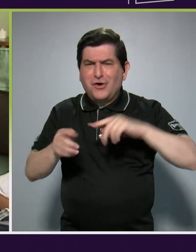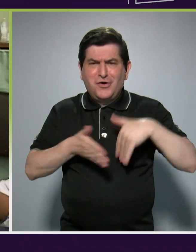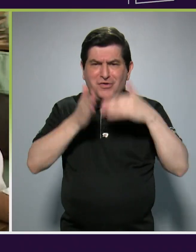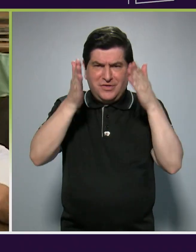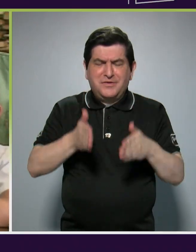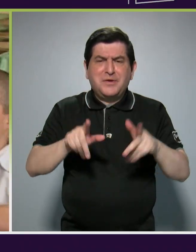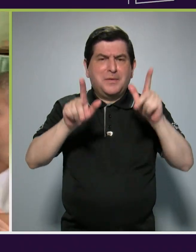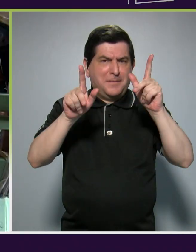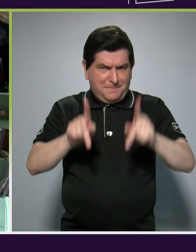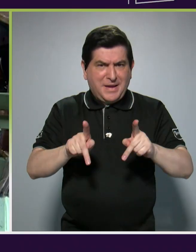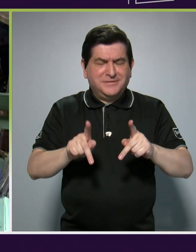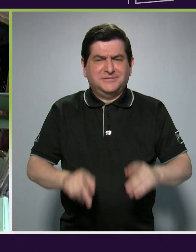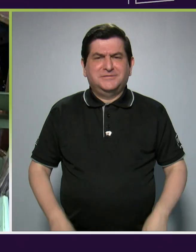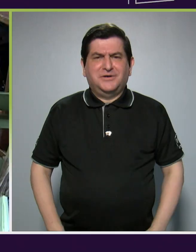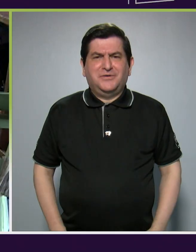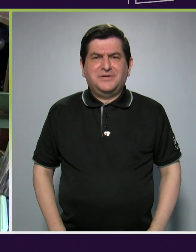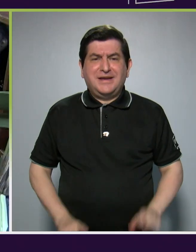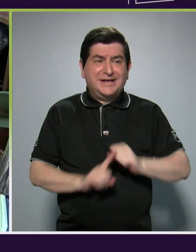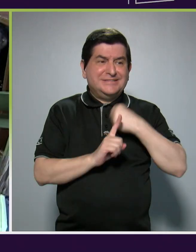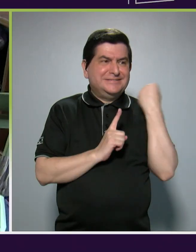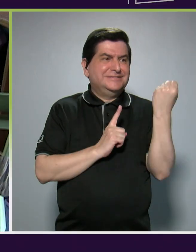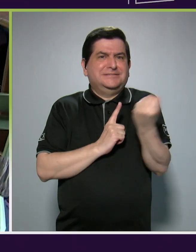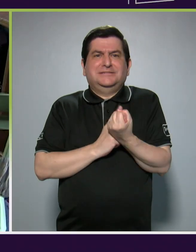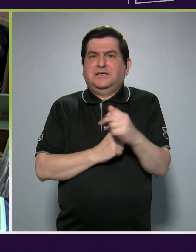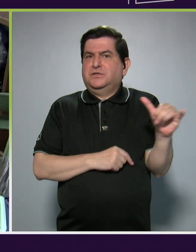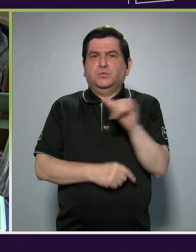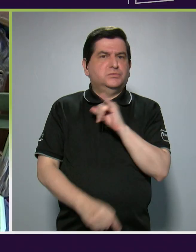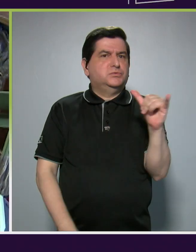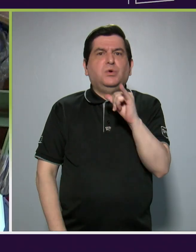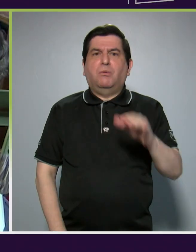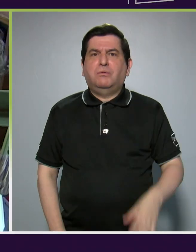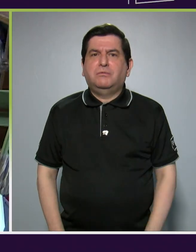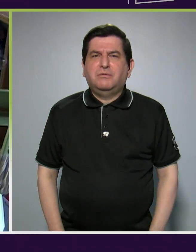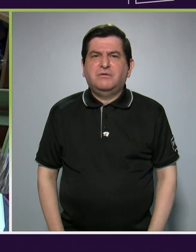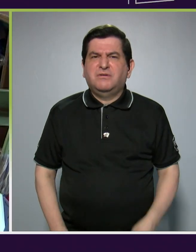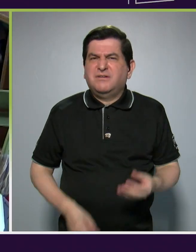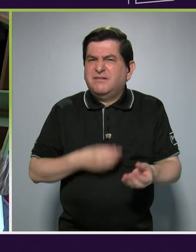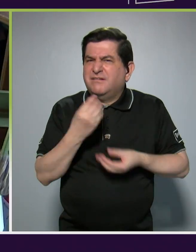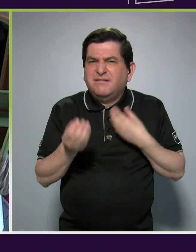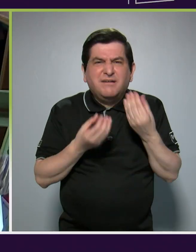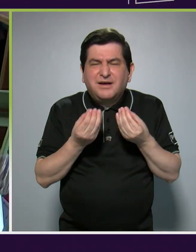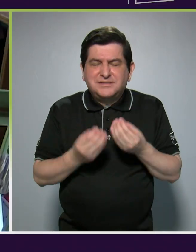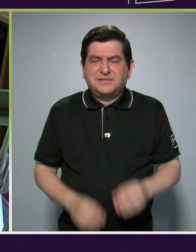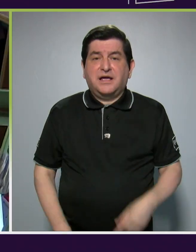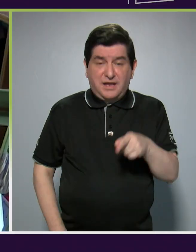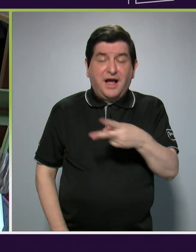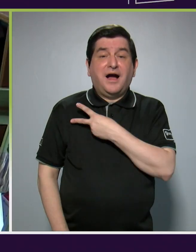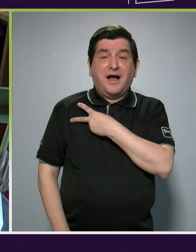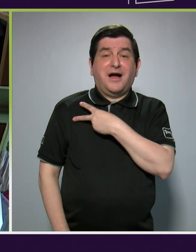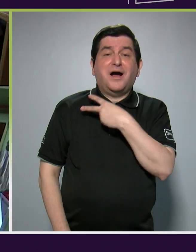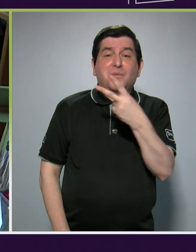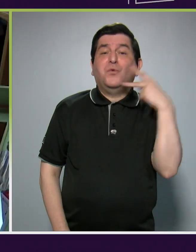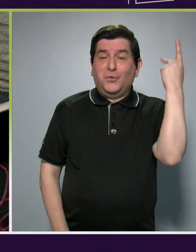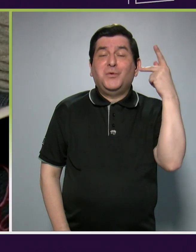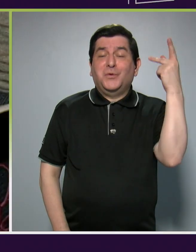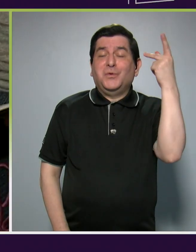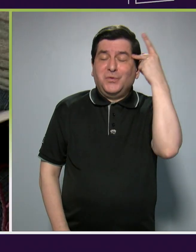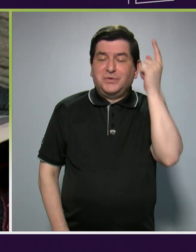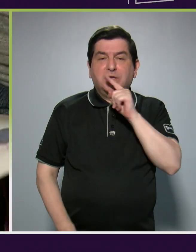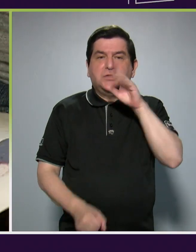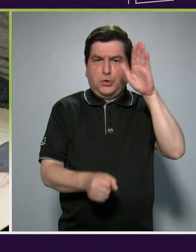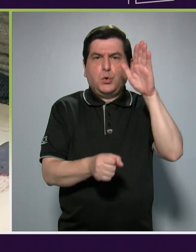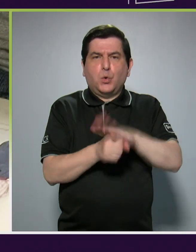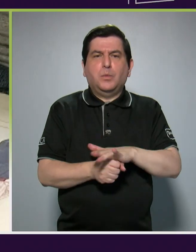personas estudiantes que estén en situaciones como esta, entonces, ¿qué se requiere? Y eso sí es voluntad, y es voluntad política y un